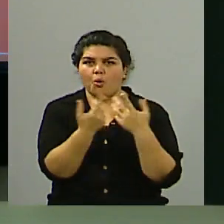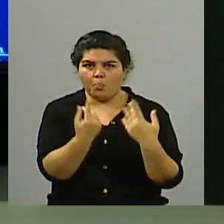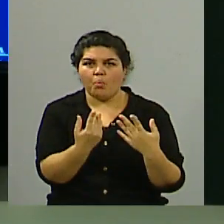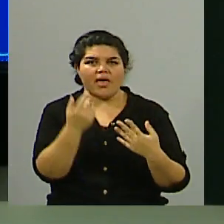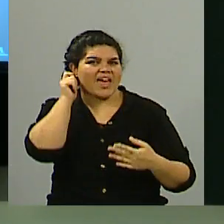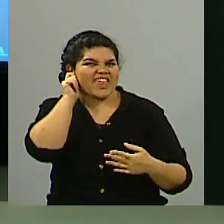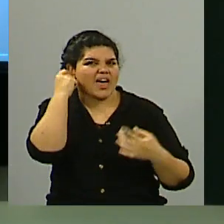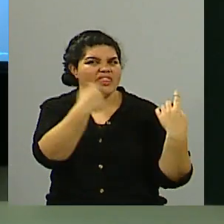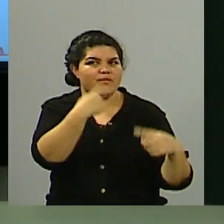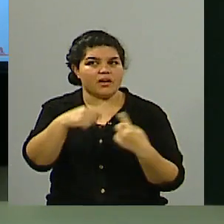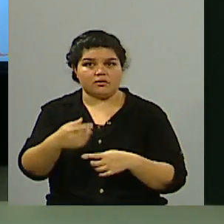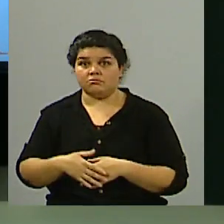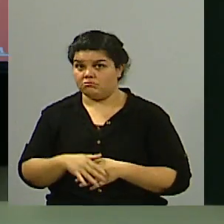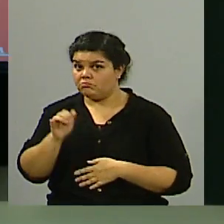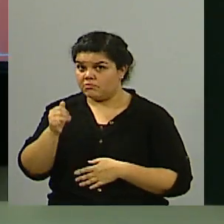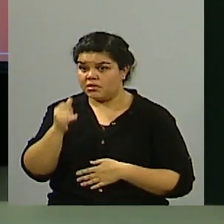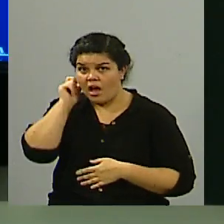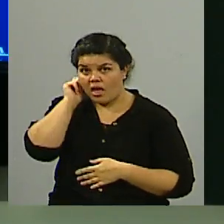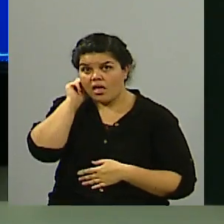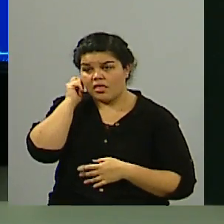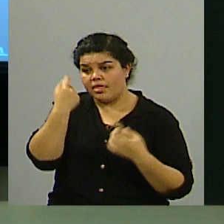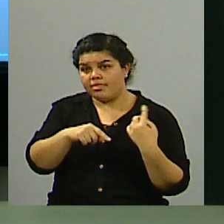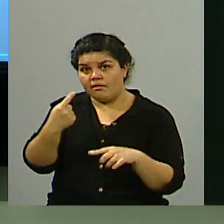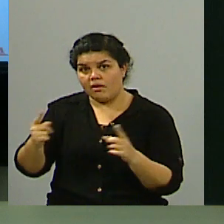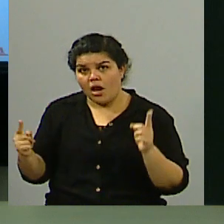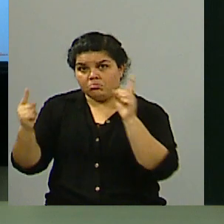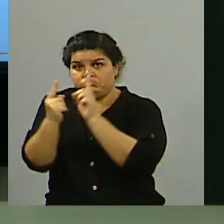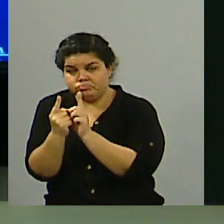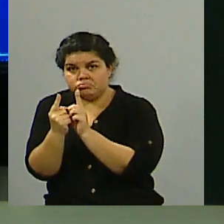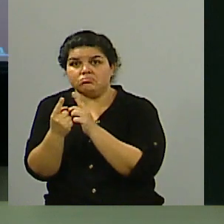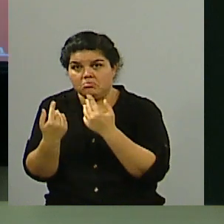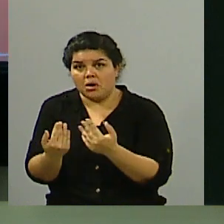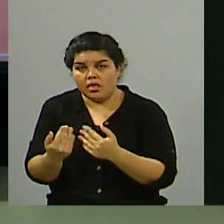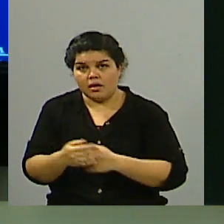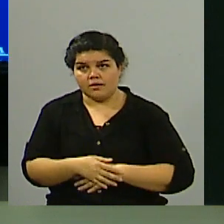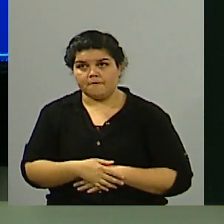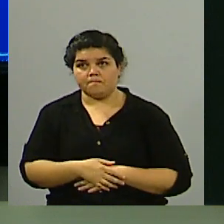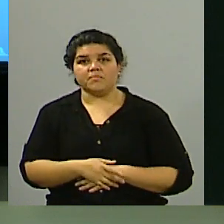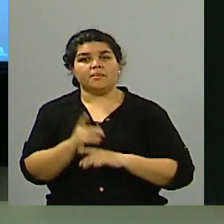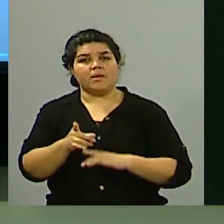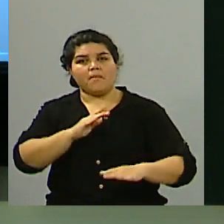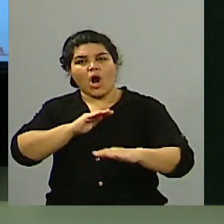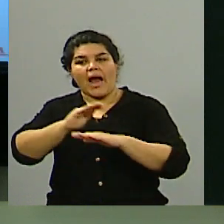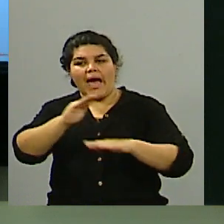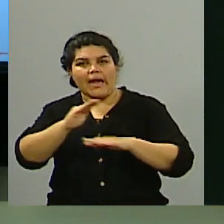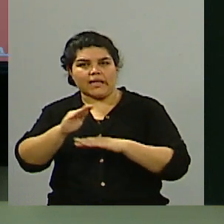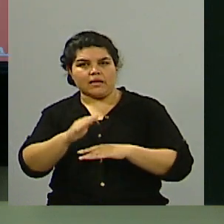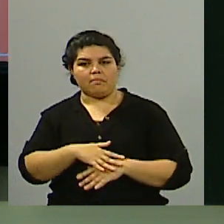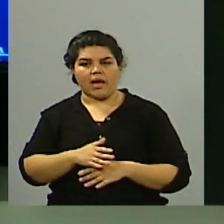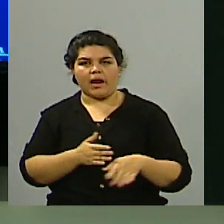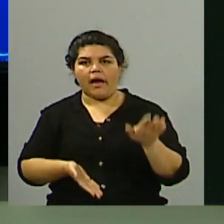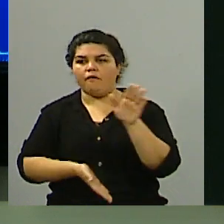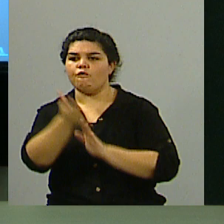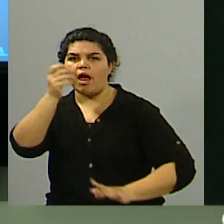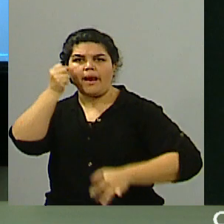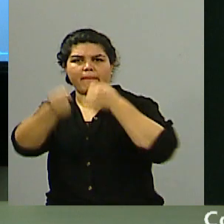mucho con peso. Son distintas edades. Si bien ahora el karate no es una disciplina para salir a pelear. O sea,